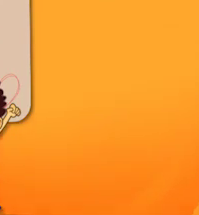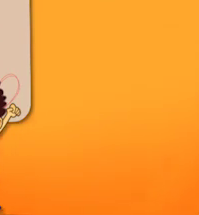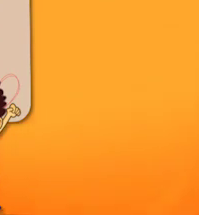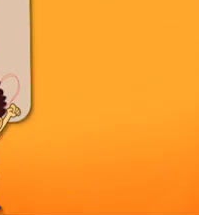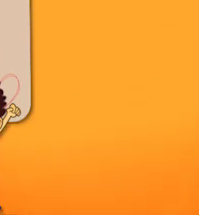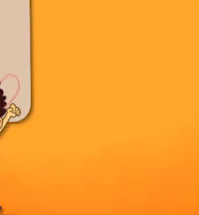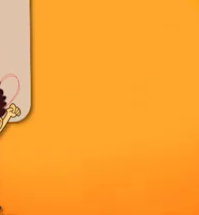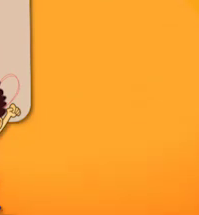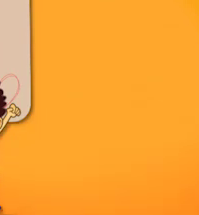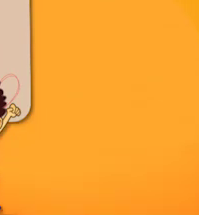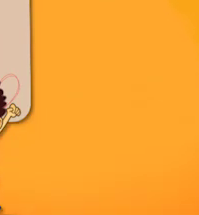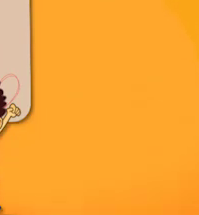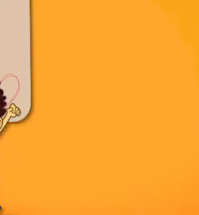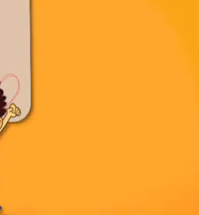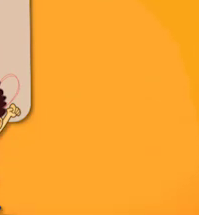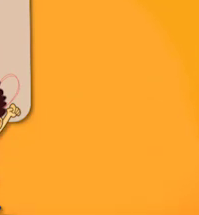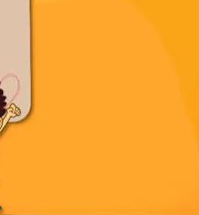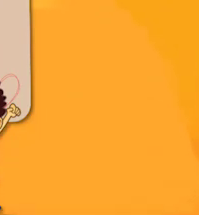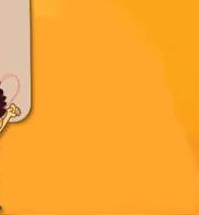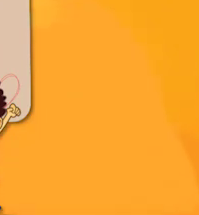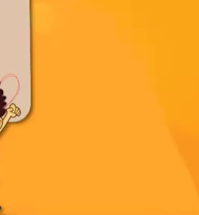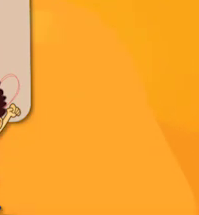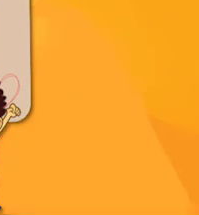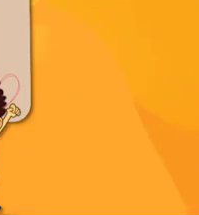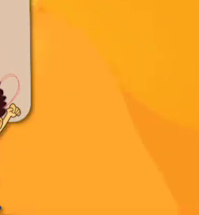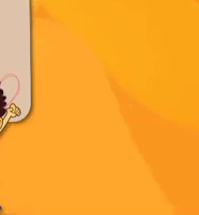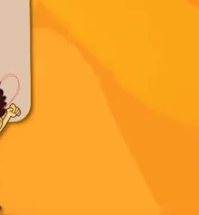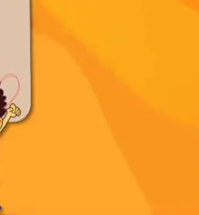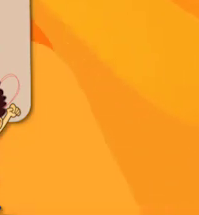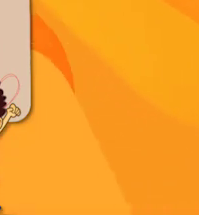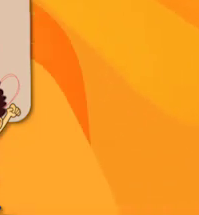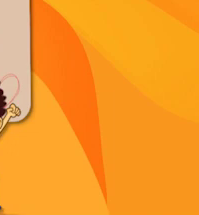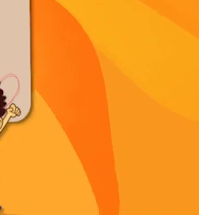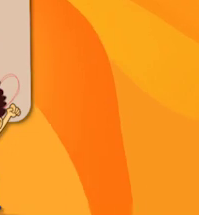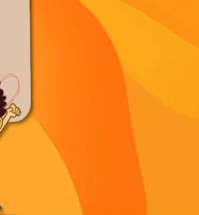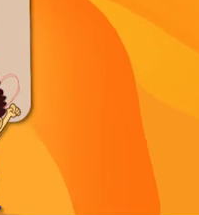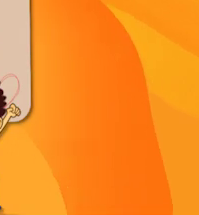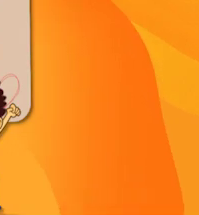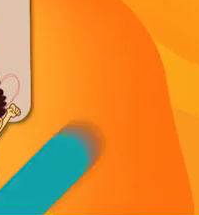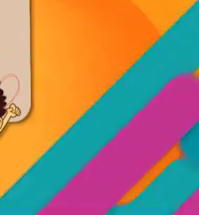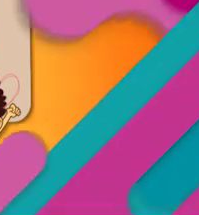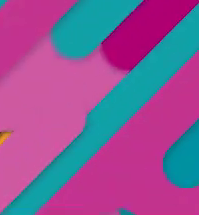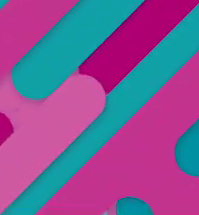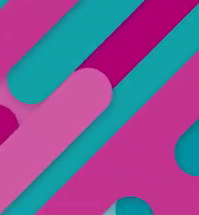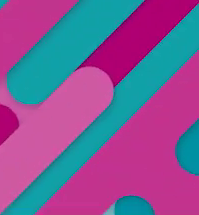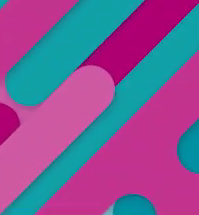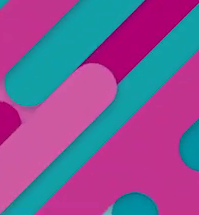oso, sí, berluces, sí, pinky, azul, también.